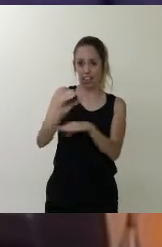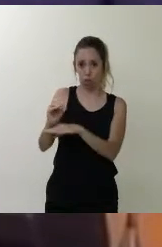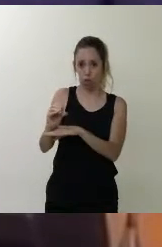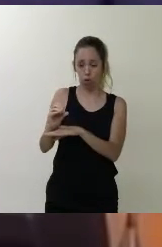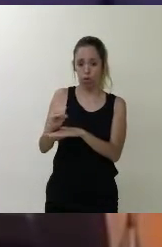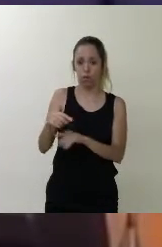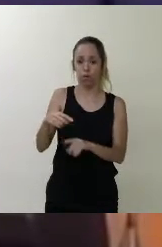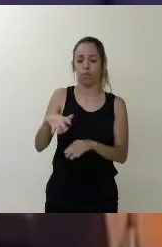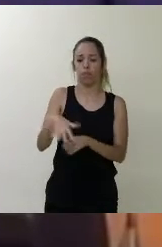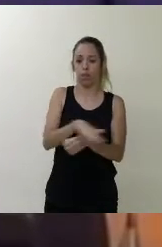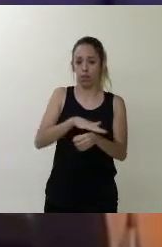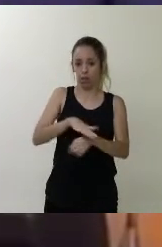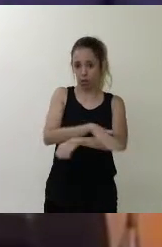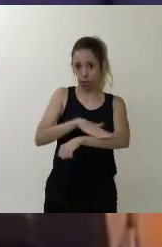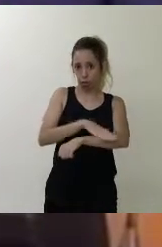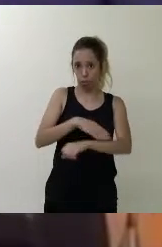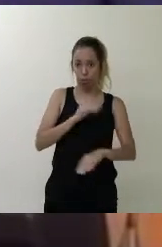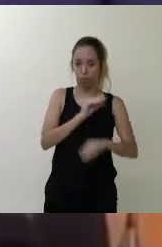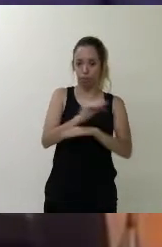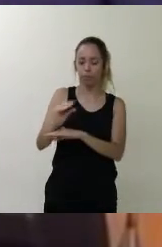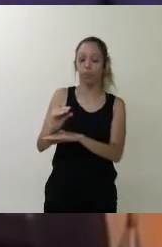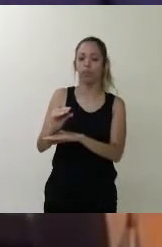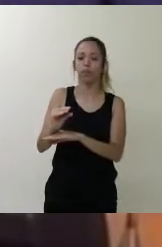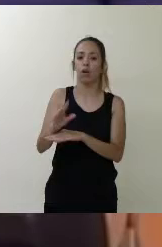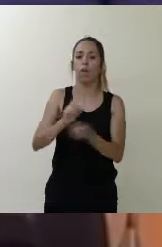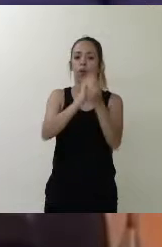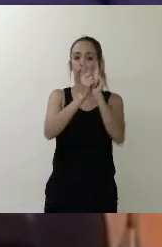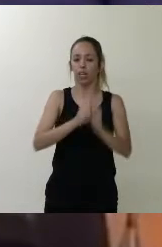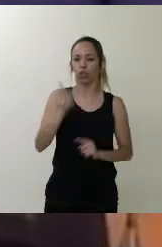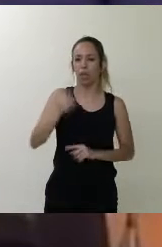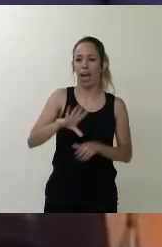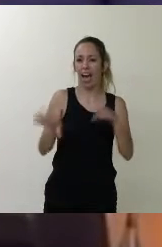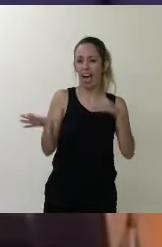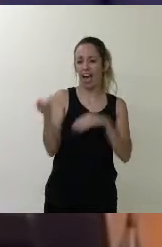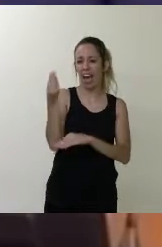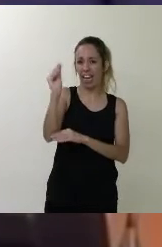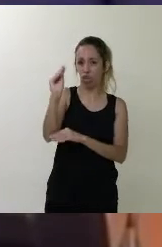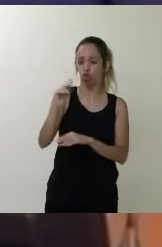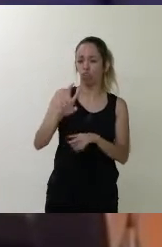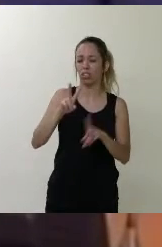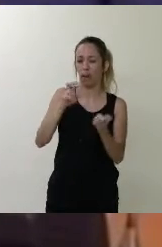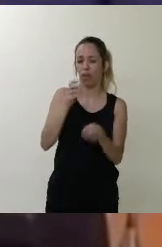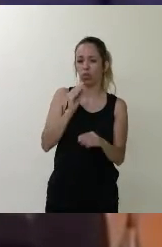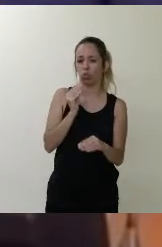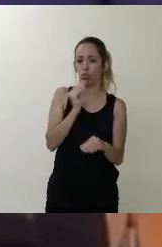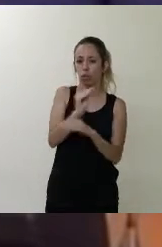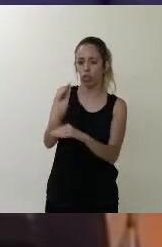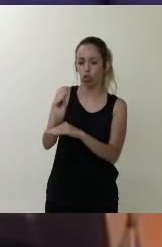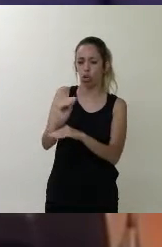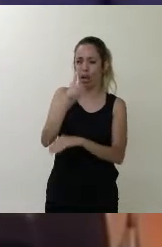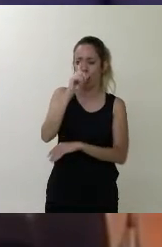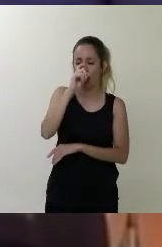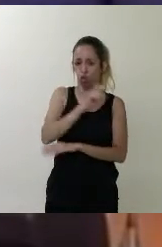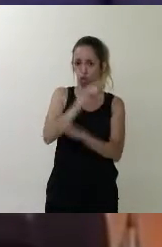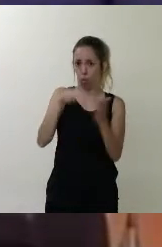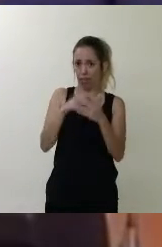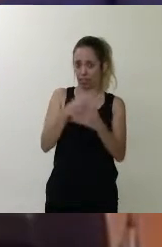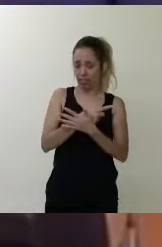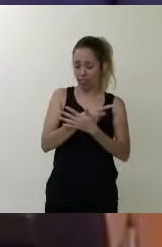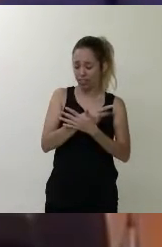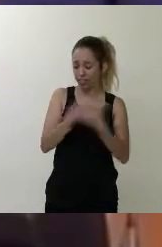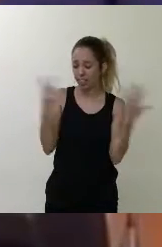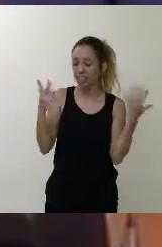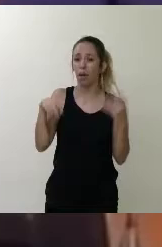organismo autónomo local, Instituto Social y Sociounitario de Tenerife, modificación del anexo de subvenciones nominativas del presupuesto 2017 del organismo autónomo local, Instituto